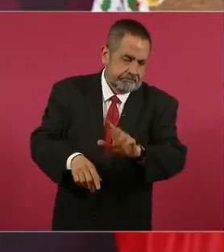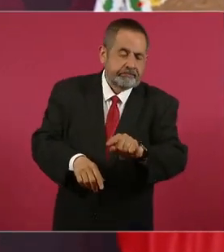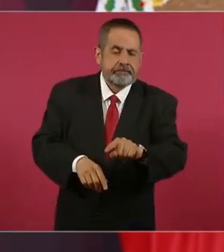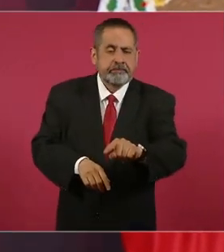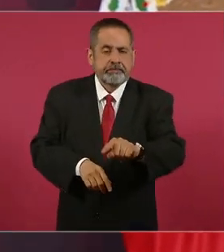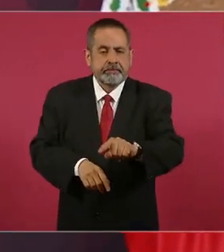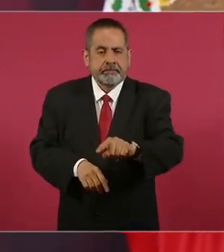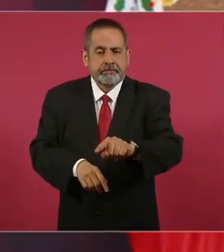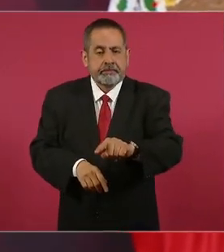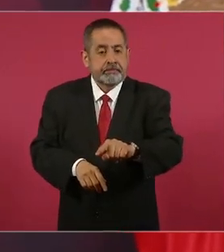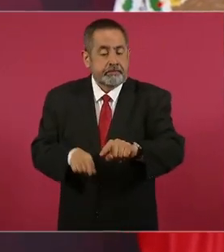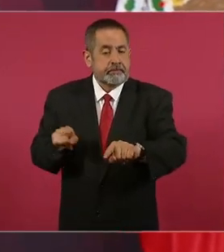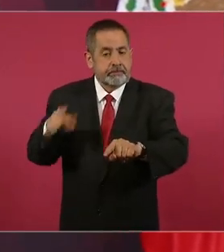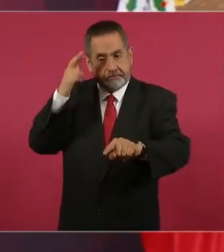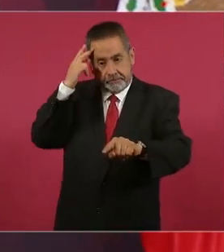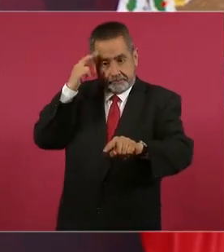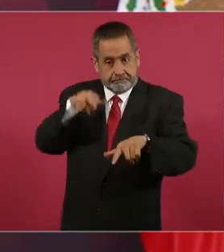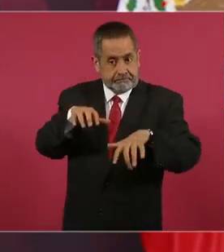tomó